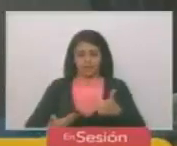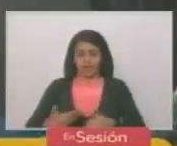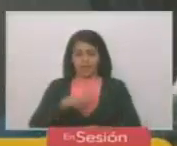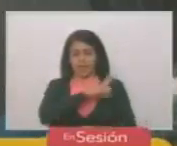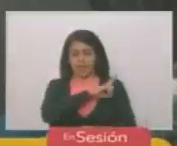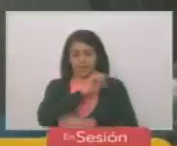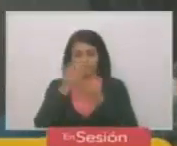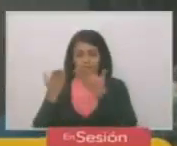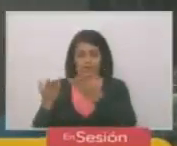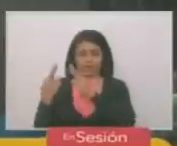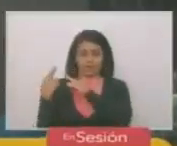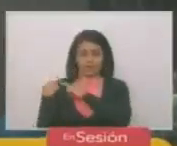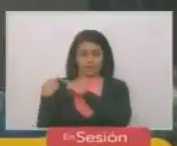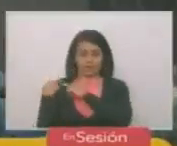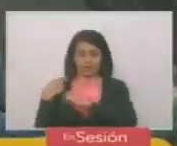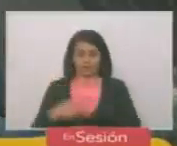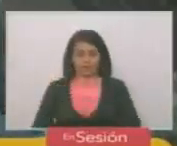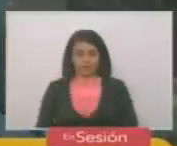esa delegación.